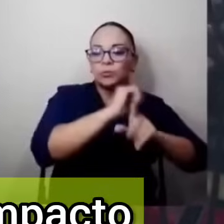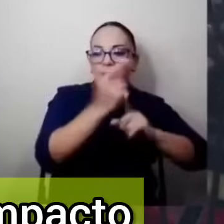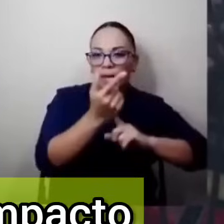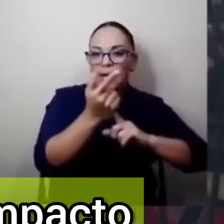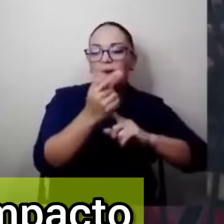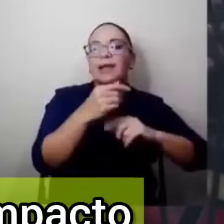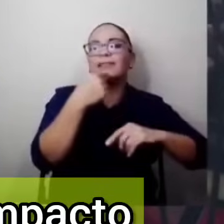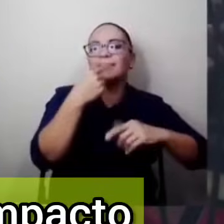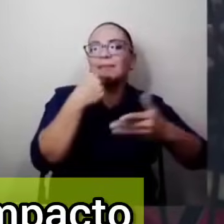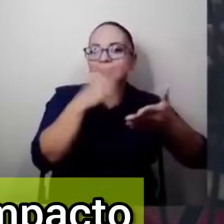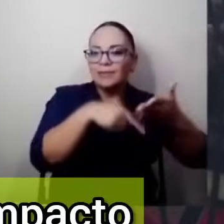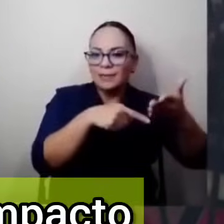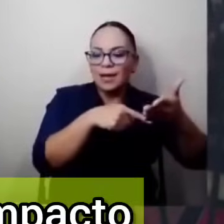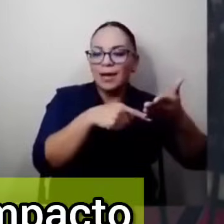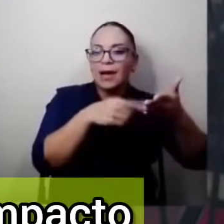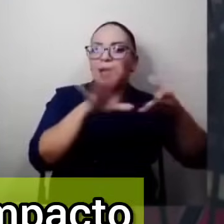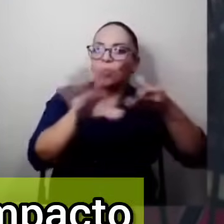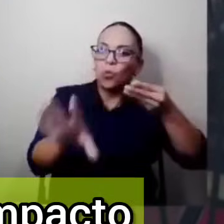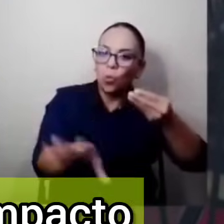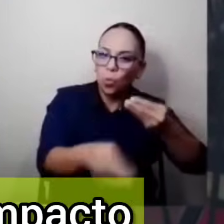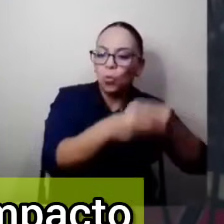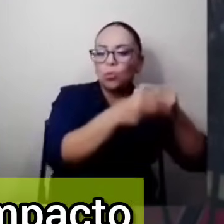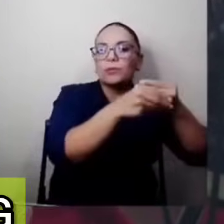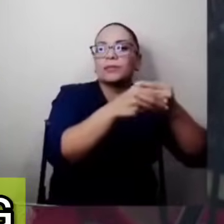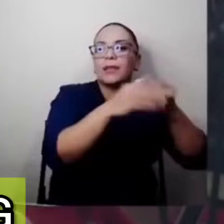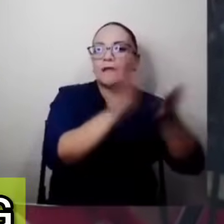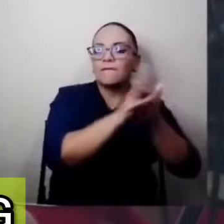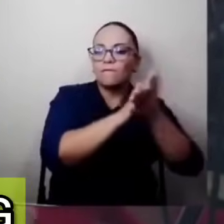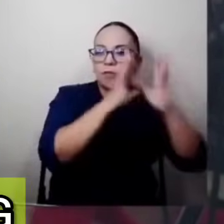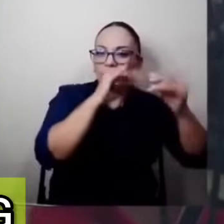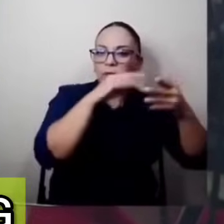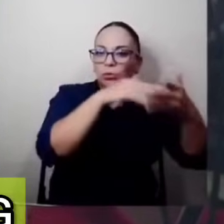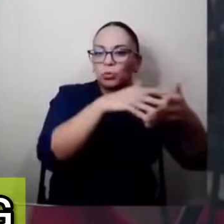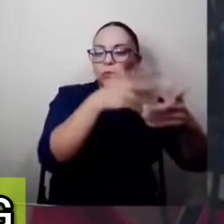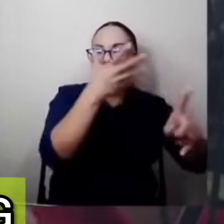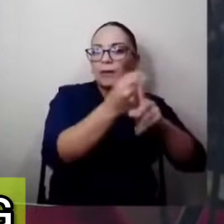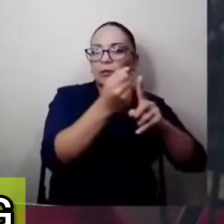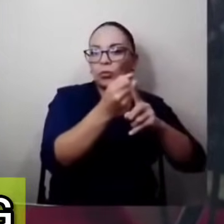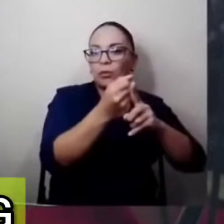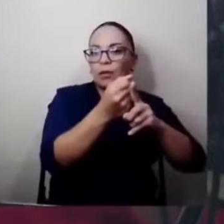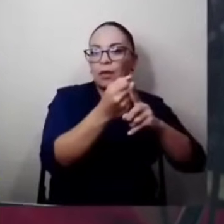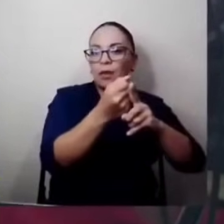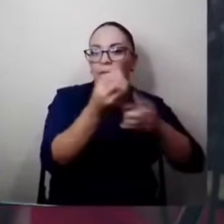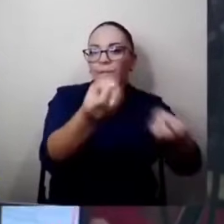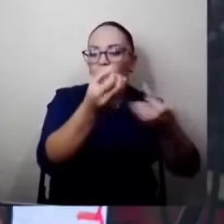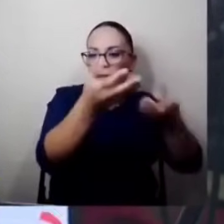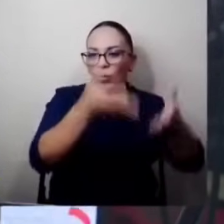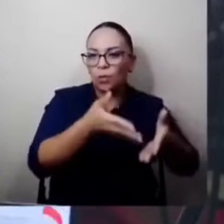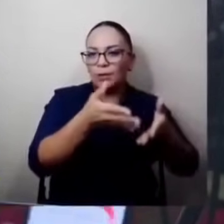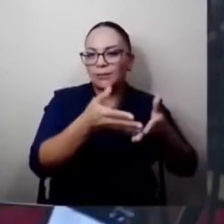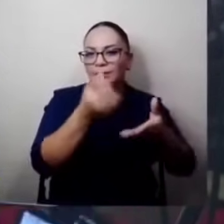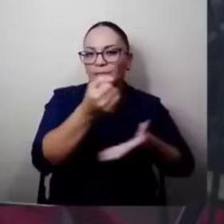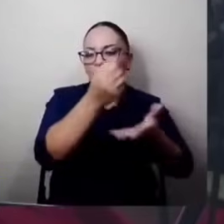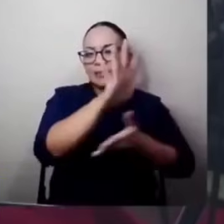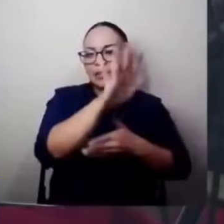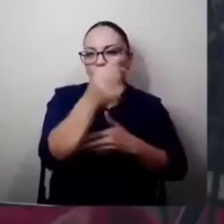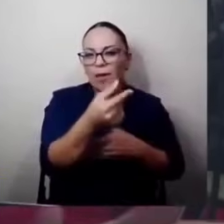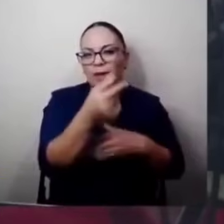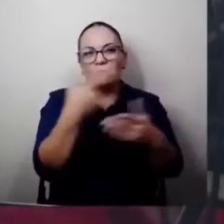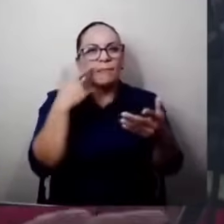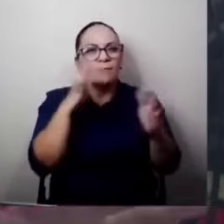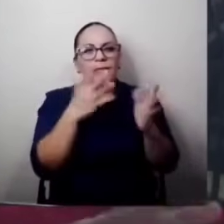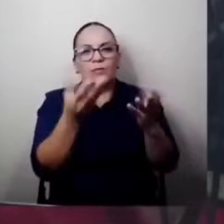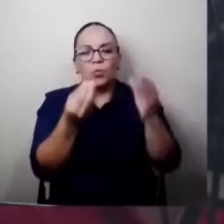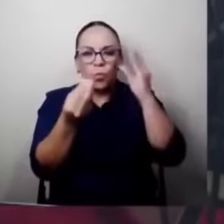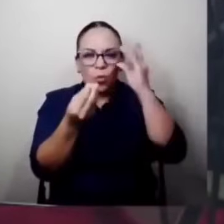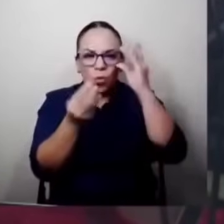que adjuntan informe a su evaluación de impacto de proveedores de inversiones de 5G. O sea, me parece un poco extraño